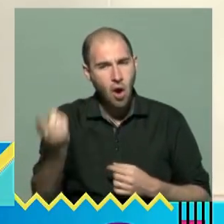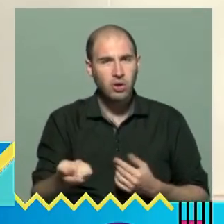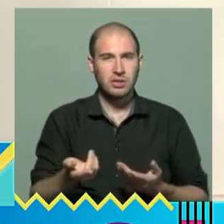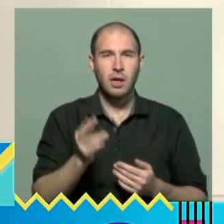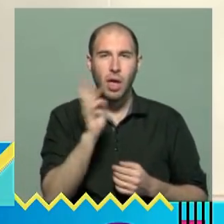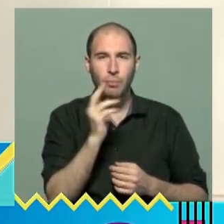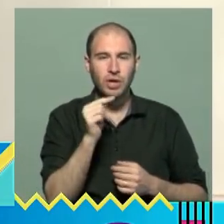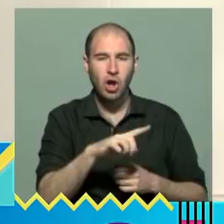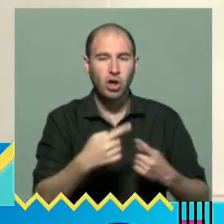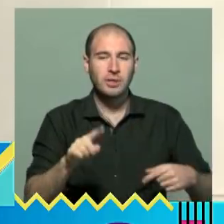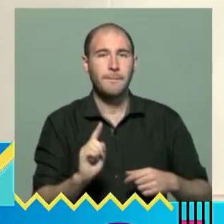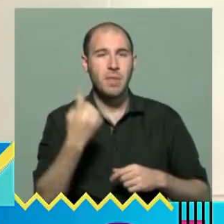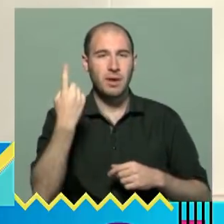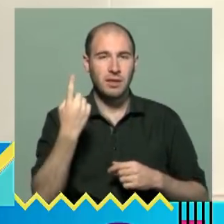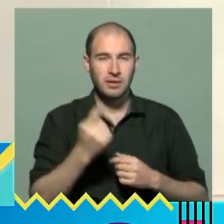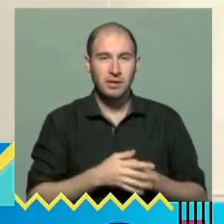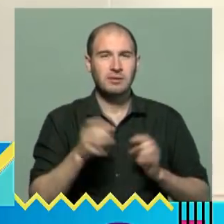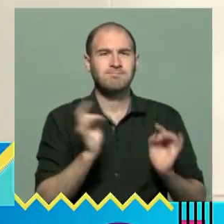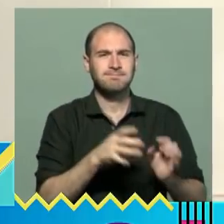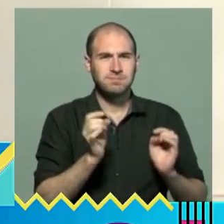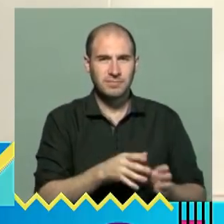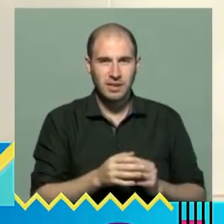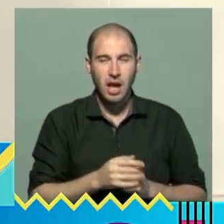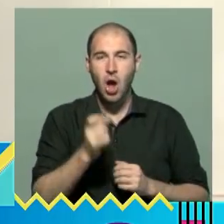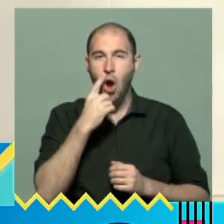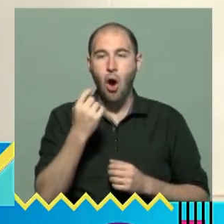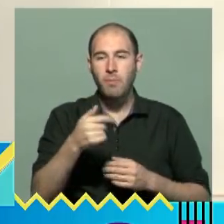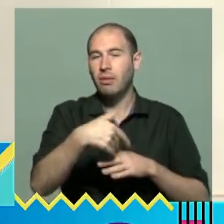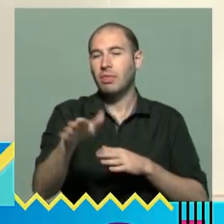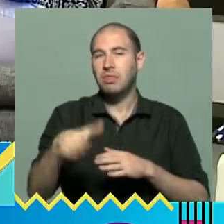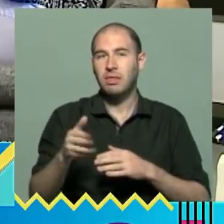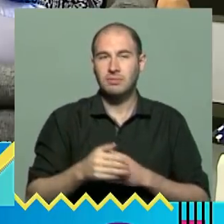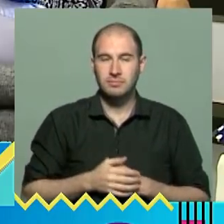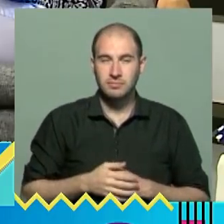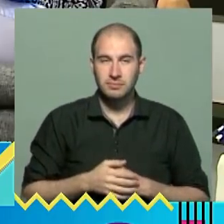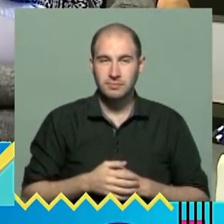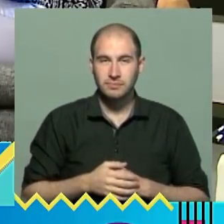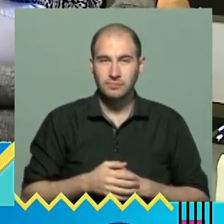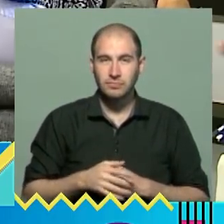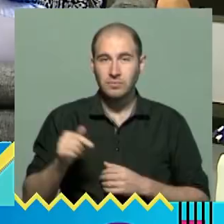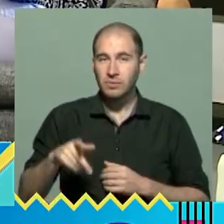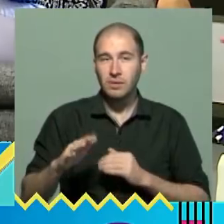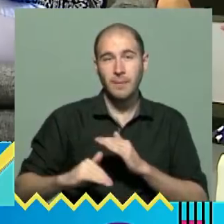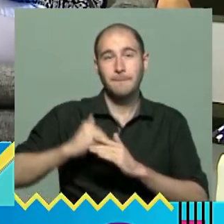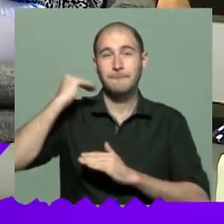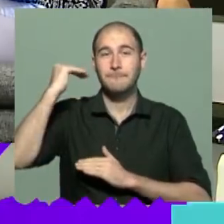a la mujer es lo primero que se lo estigmatiza, entonces el hombre queda relegado a un lugar, digamos, que es privilegiado y que lo es, y